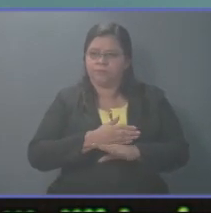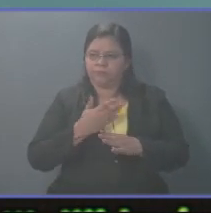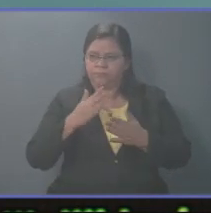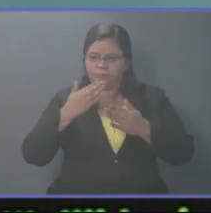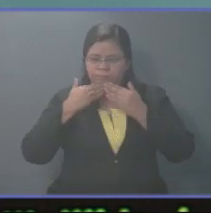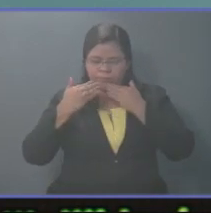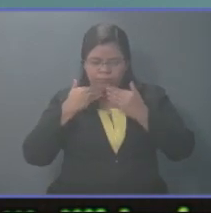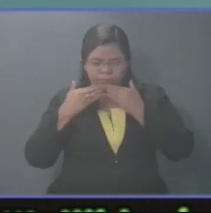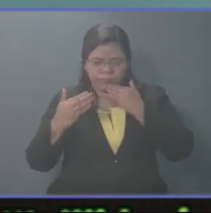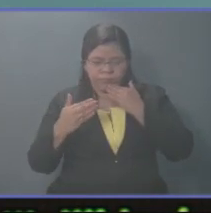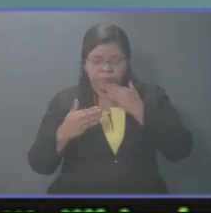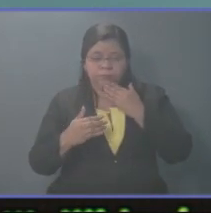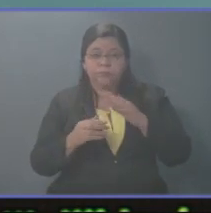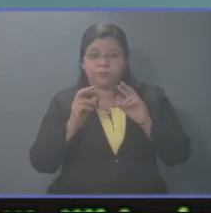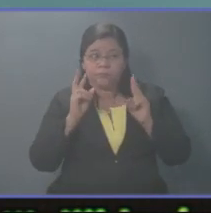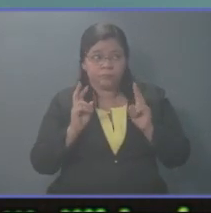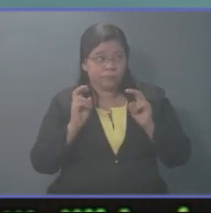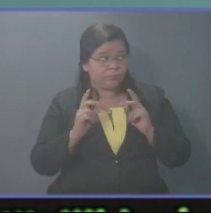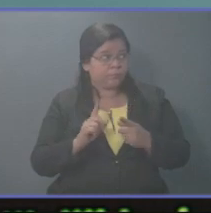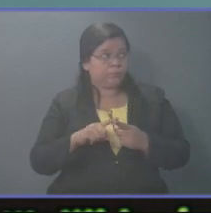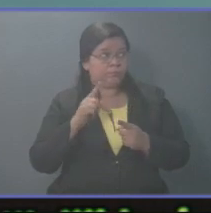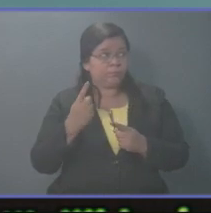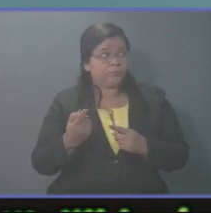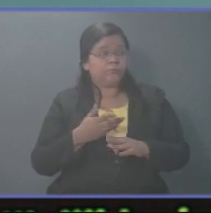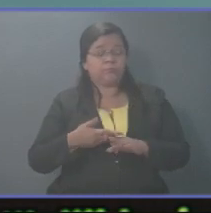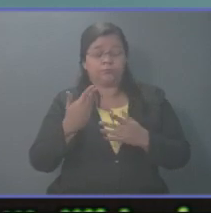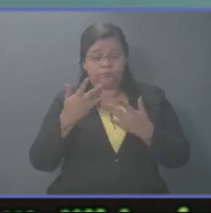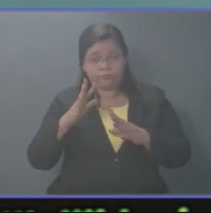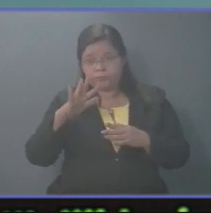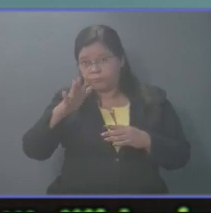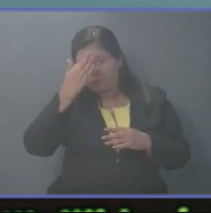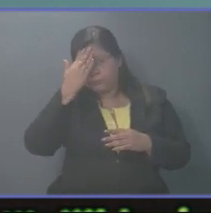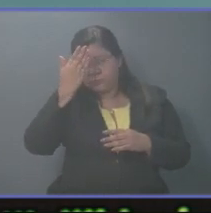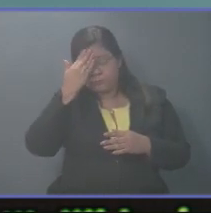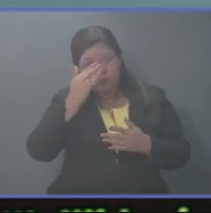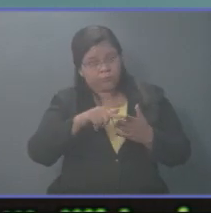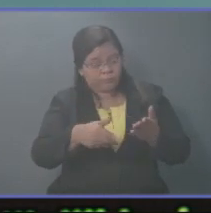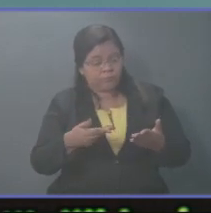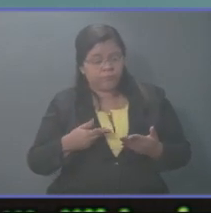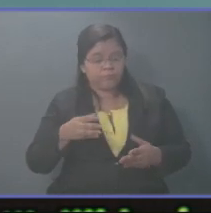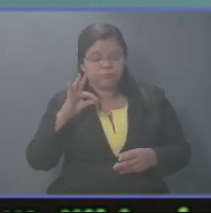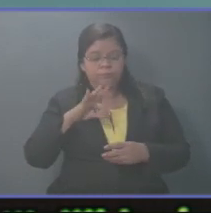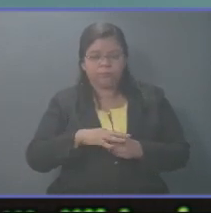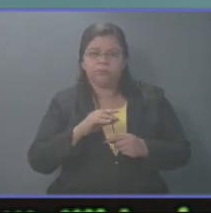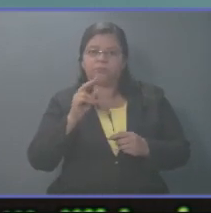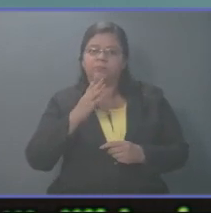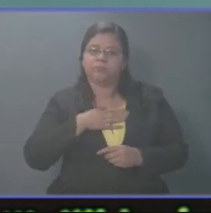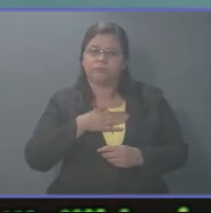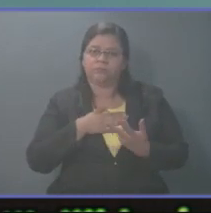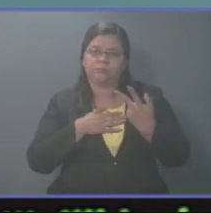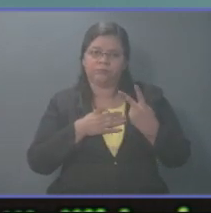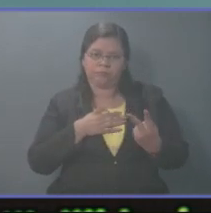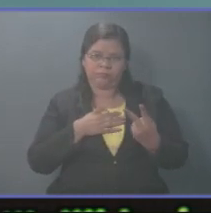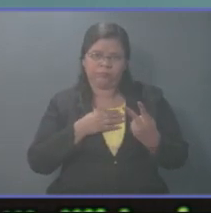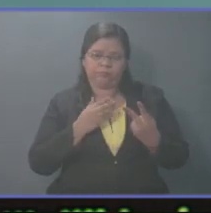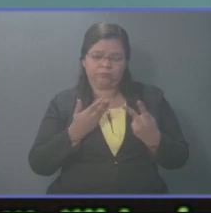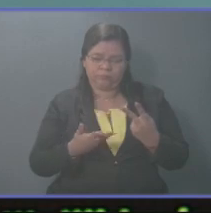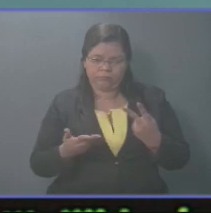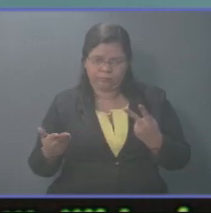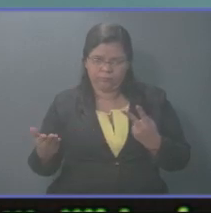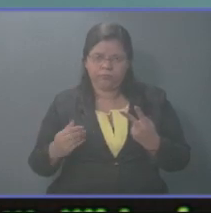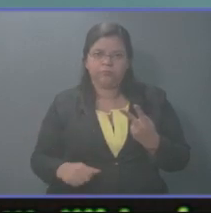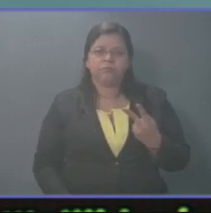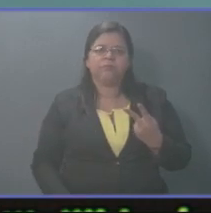continuación. Respecto del primero, como todos sabemos, el derecho al sufragio tiene dos manifestaciones: activo, que es